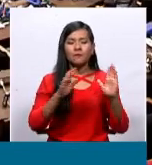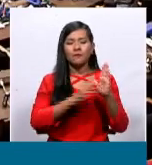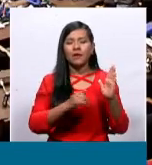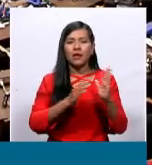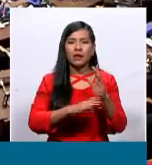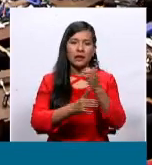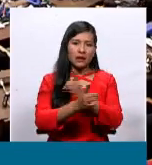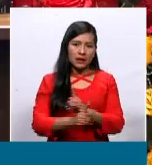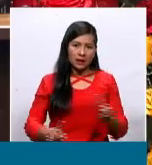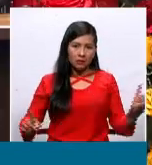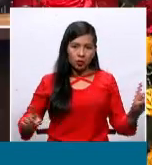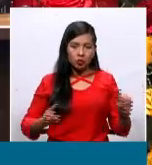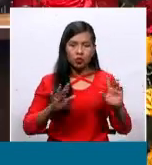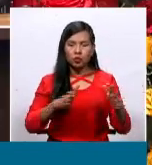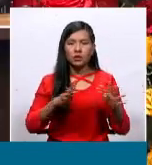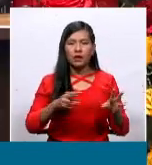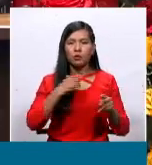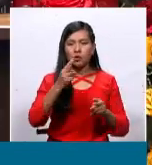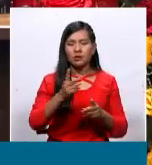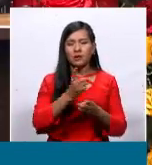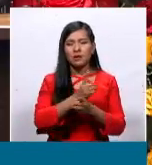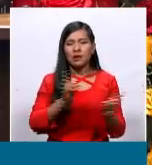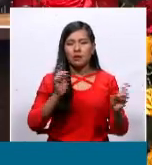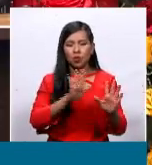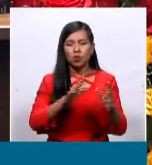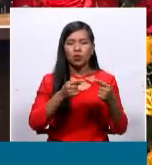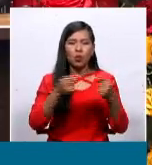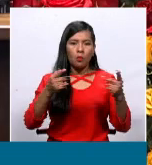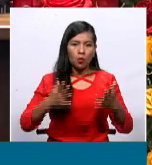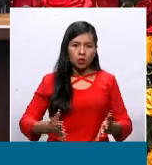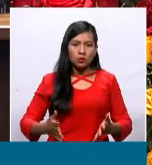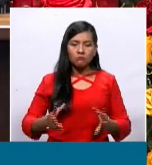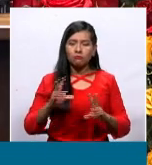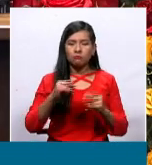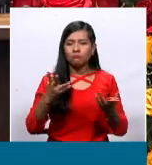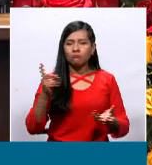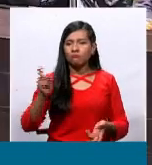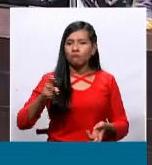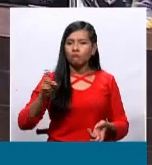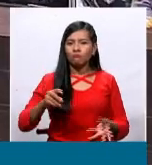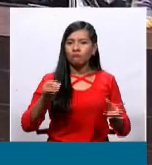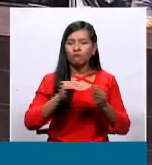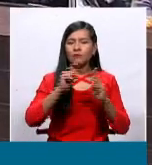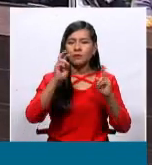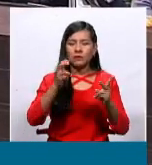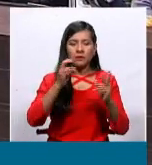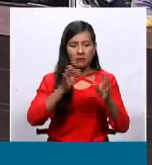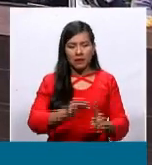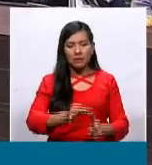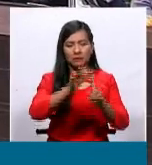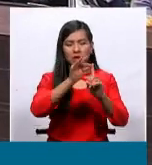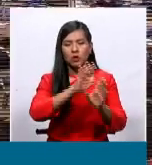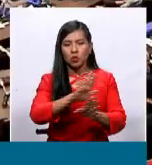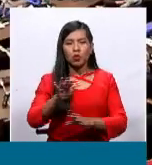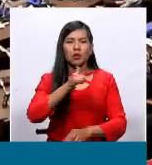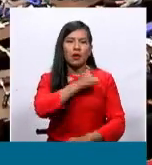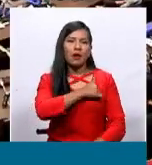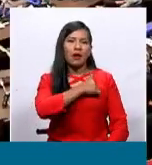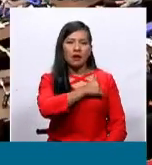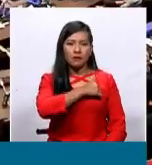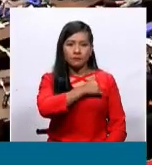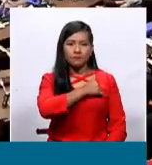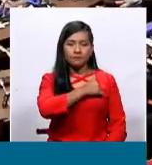decir, la vocación democrática de ese tipo de oposición no es necesariamente la que predomina en su comportamiento. Entonces,